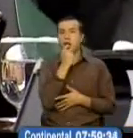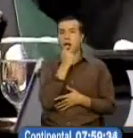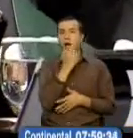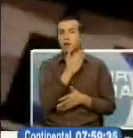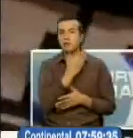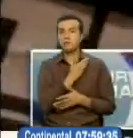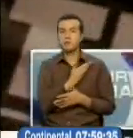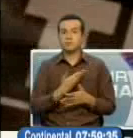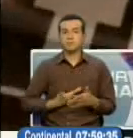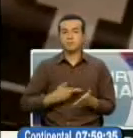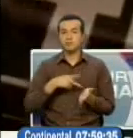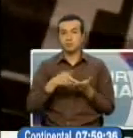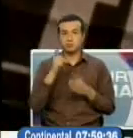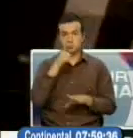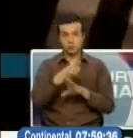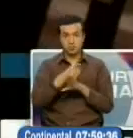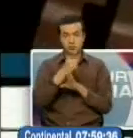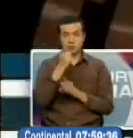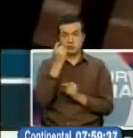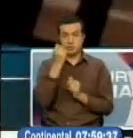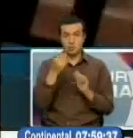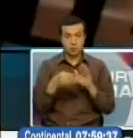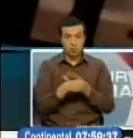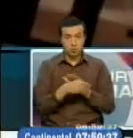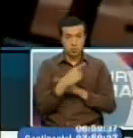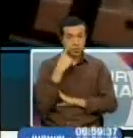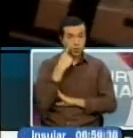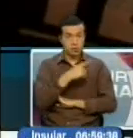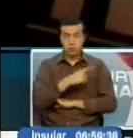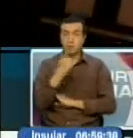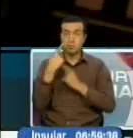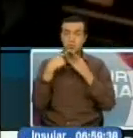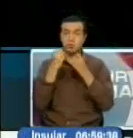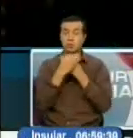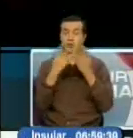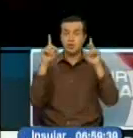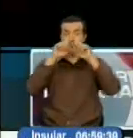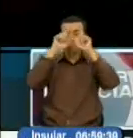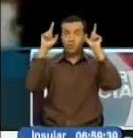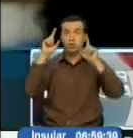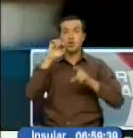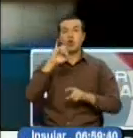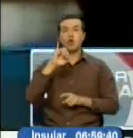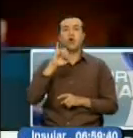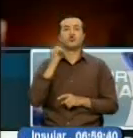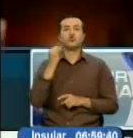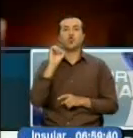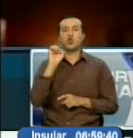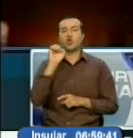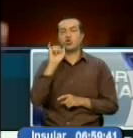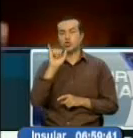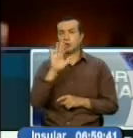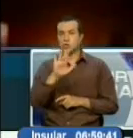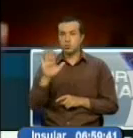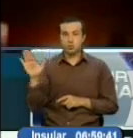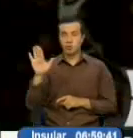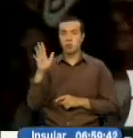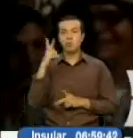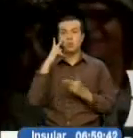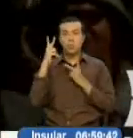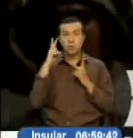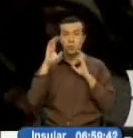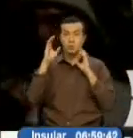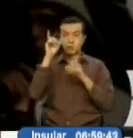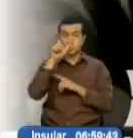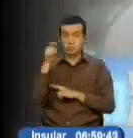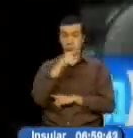Estado ordenando el pago de sobornos, con lo que se comprueban las declaraciones del empresario Yosil Batista y su conversación con el mandatario.